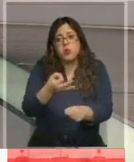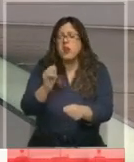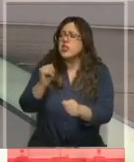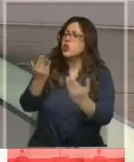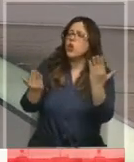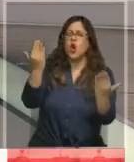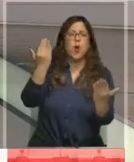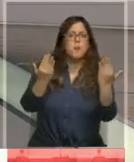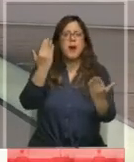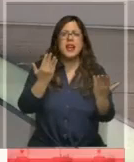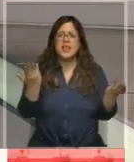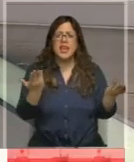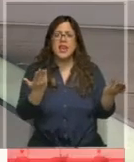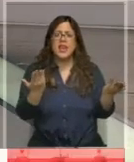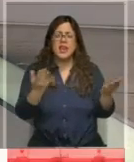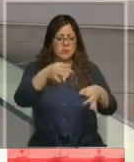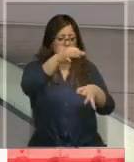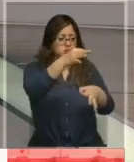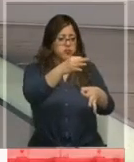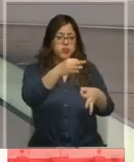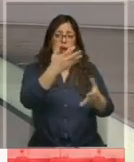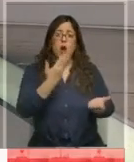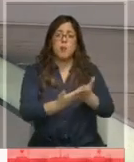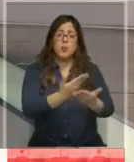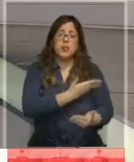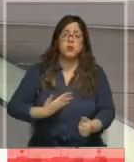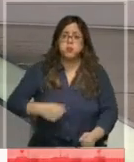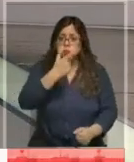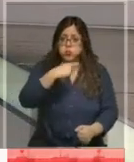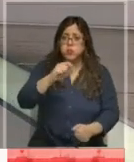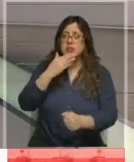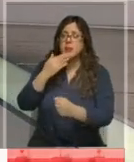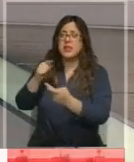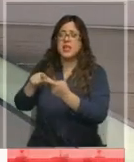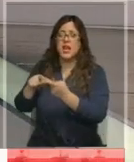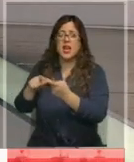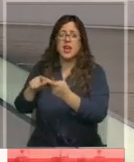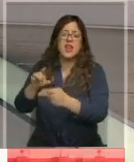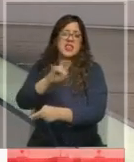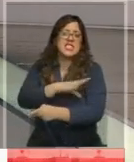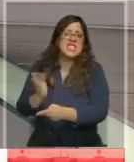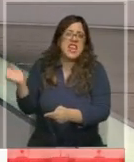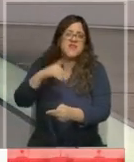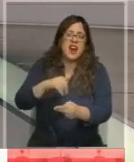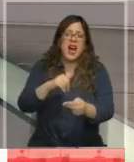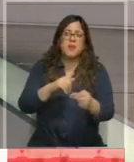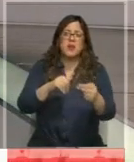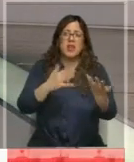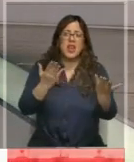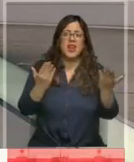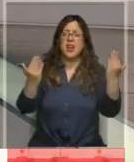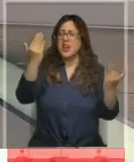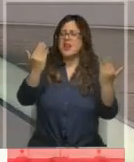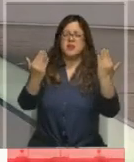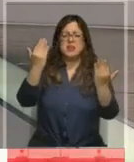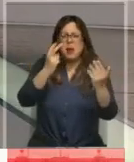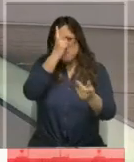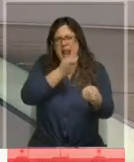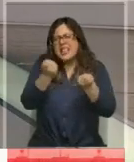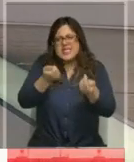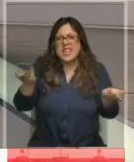texto del presidente Gabriel Boric, propuesto por el presidente, y el texto del Chile Vamos, se parecen bastante ahí, sutileza en su lenguaje, ¿no? Que para algunos no